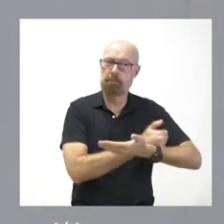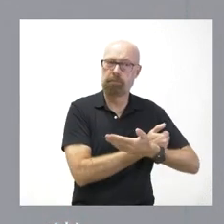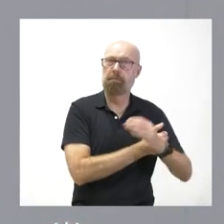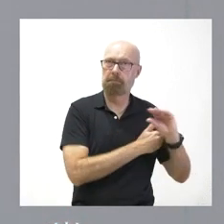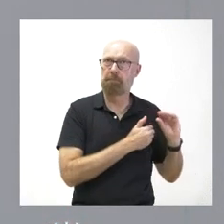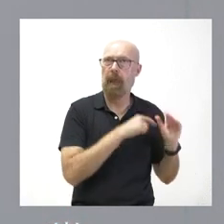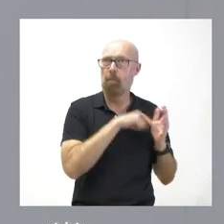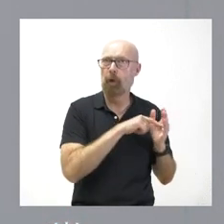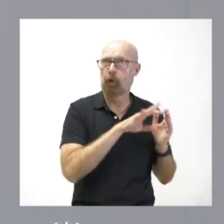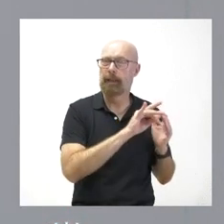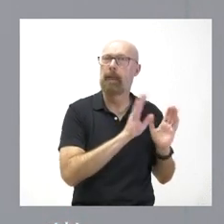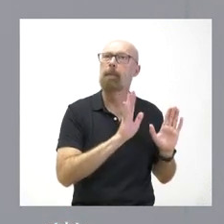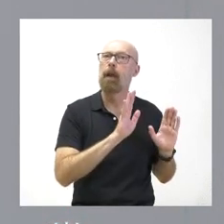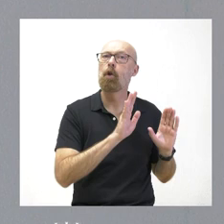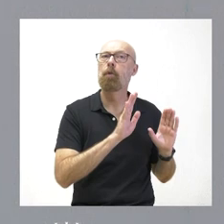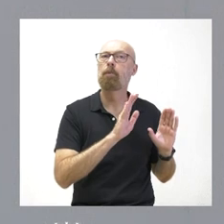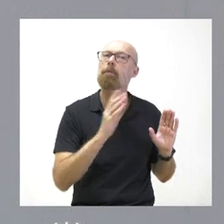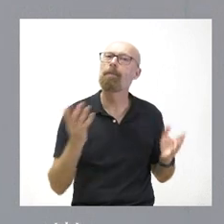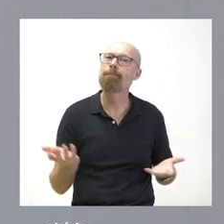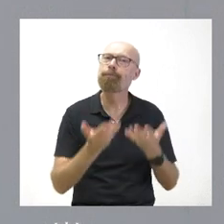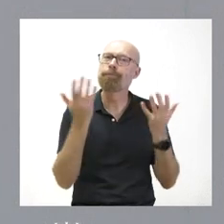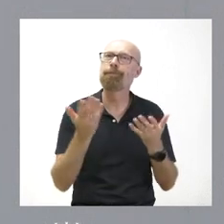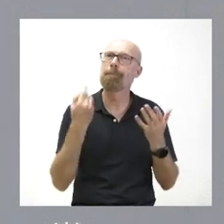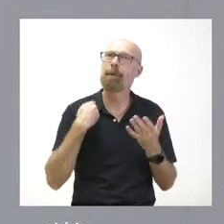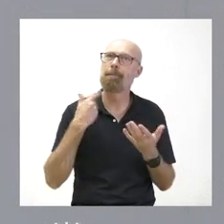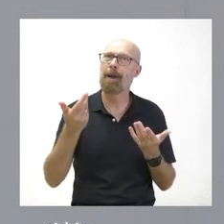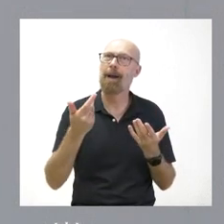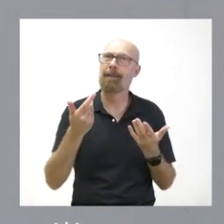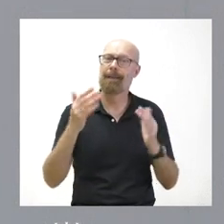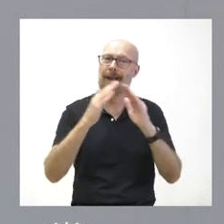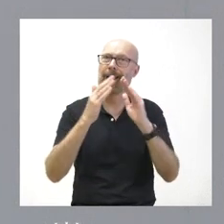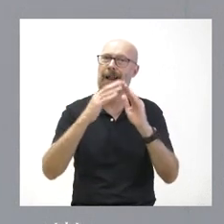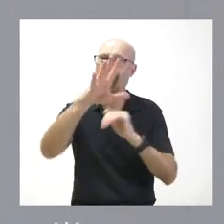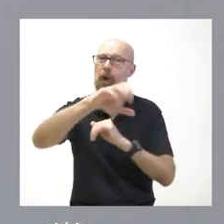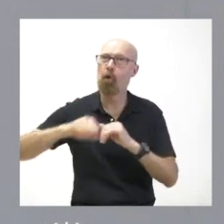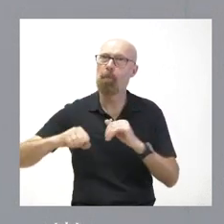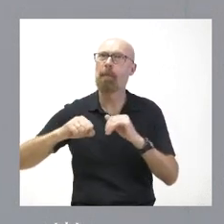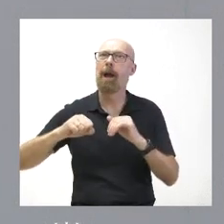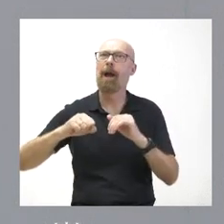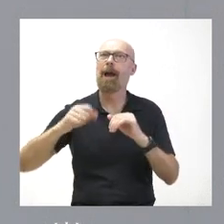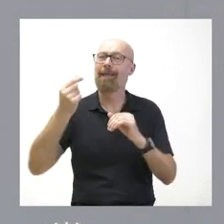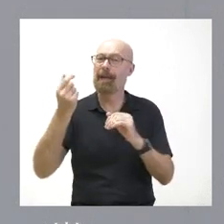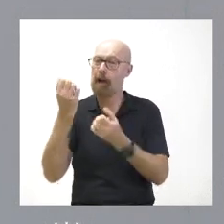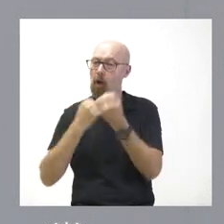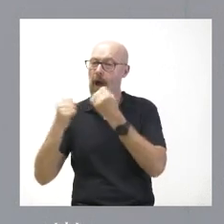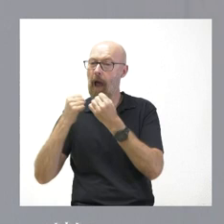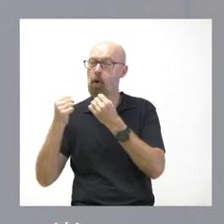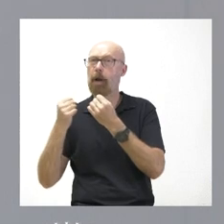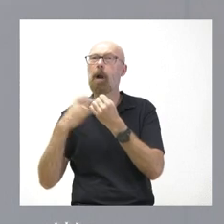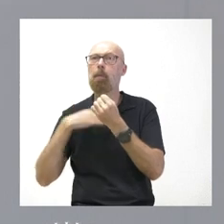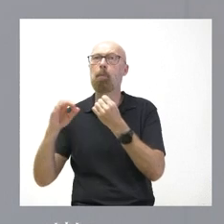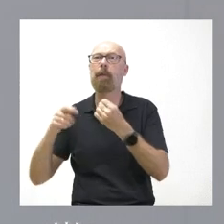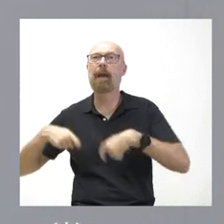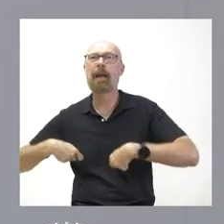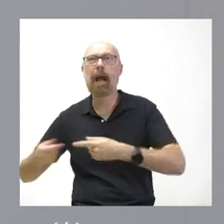hubiera podido comprar y por otro lado estamos haciendo que ese dinero está en manos de ese joven que quizá pueda destinarlo al gasto o a la inversión el